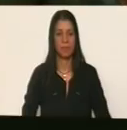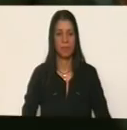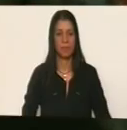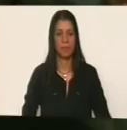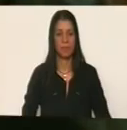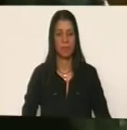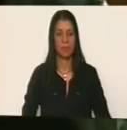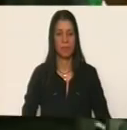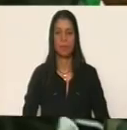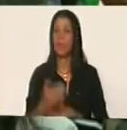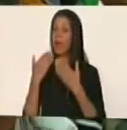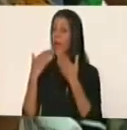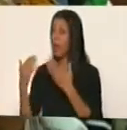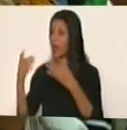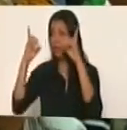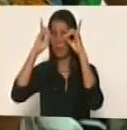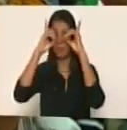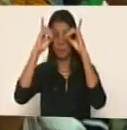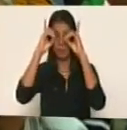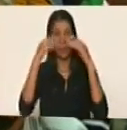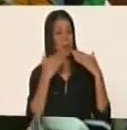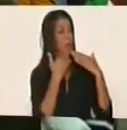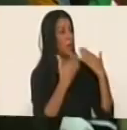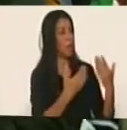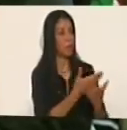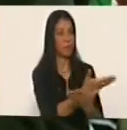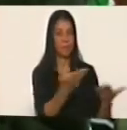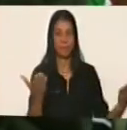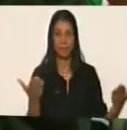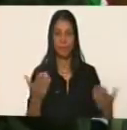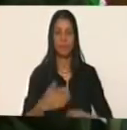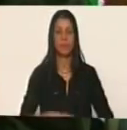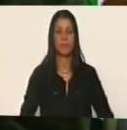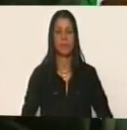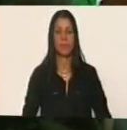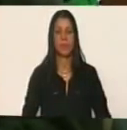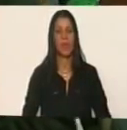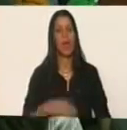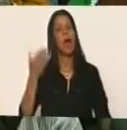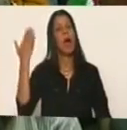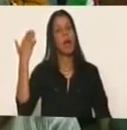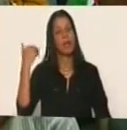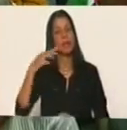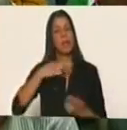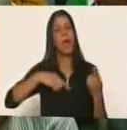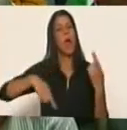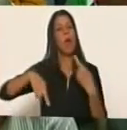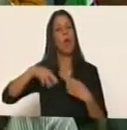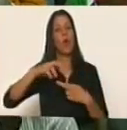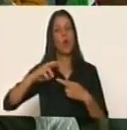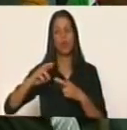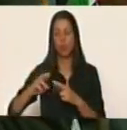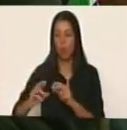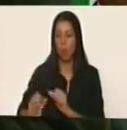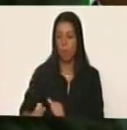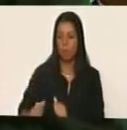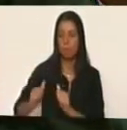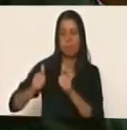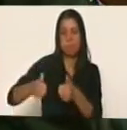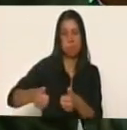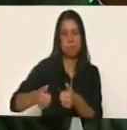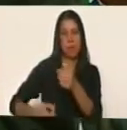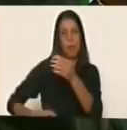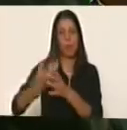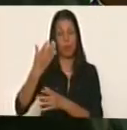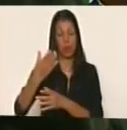Gracias, señora presidenta, colegas constituyentes. Desde la llegada de la revolución bolivariana a nuestro país,